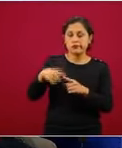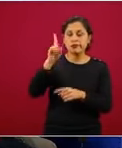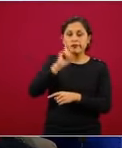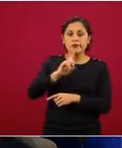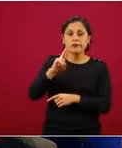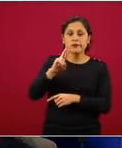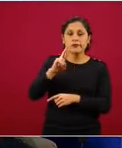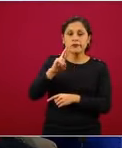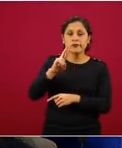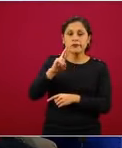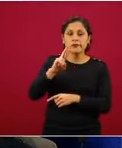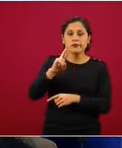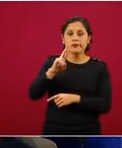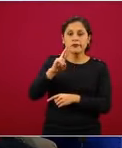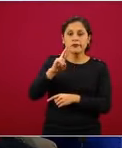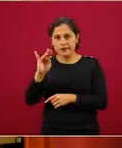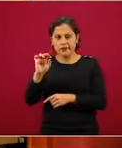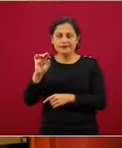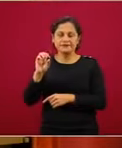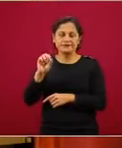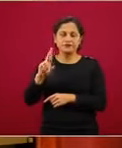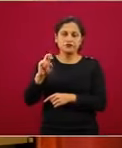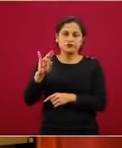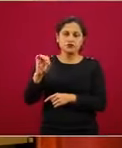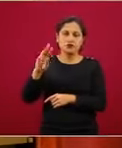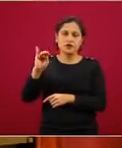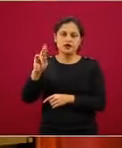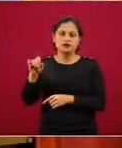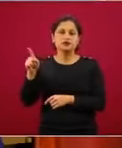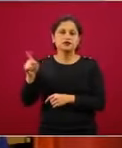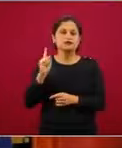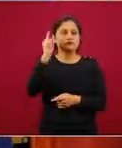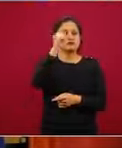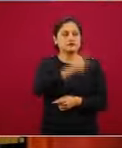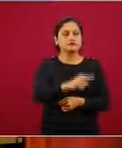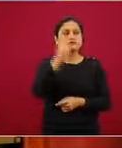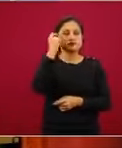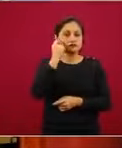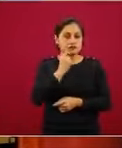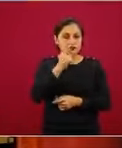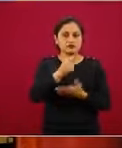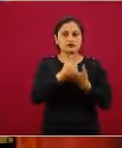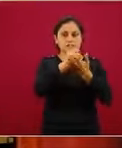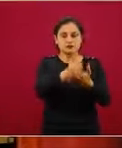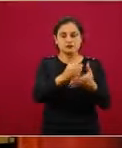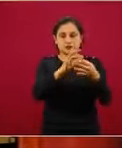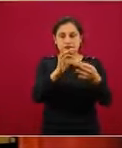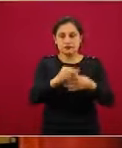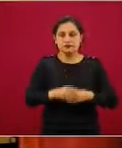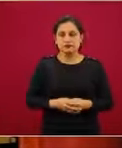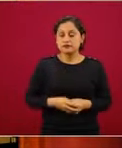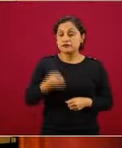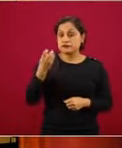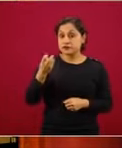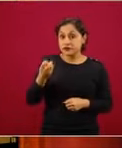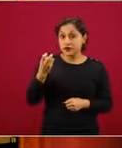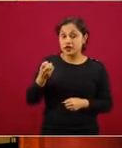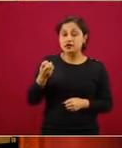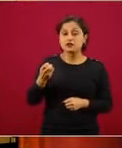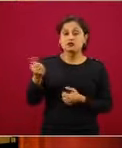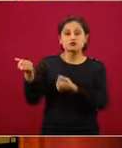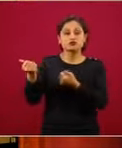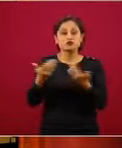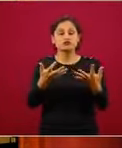está ahí operando la coordinación con el Estado. Esto logró expandir las capacidades y llegaron